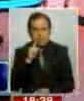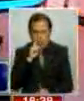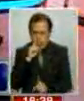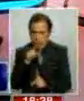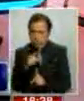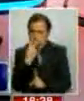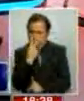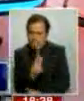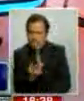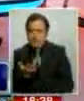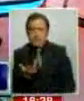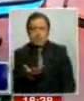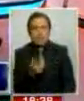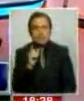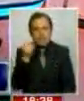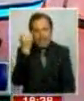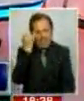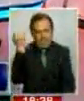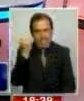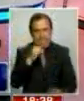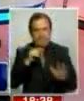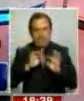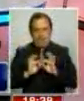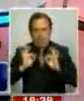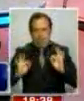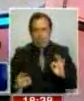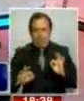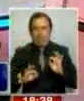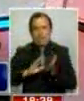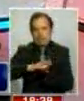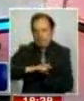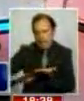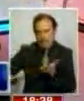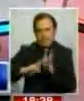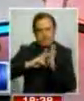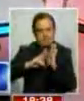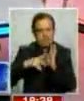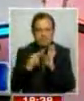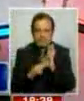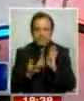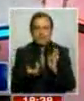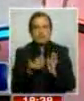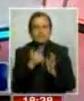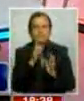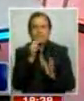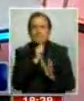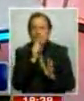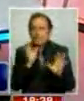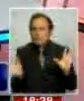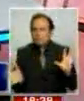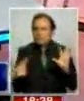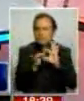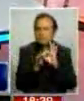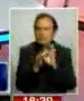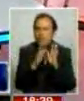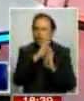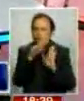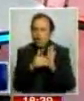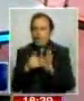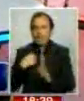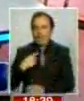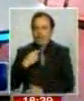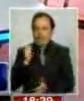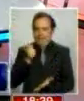que, claro, que hay una idea de reforma educacional, gratuidad y todo, pero no tenemos ningún articulado completo pero que diga, yo